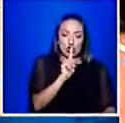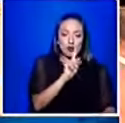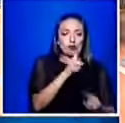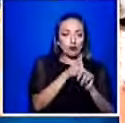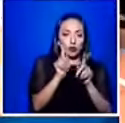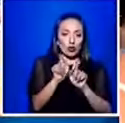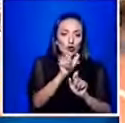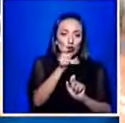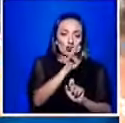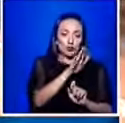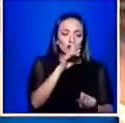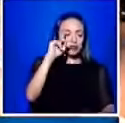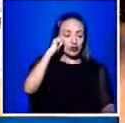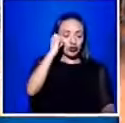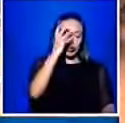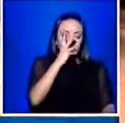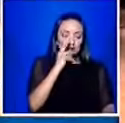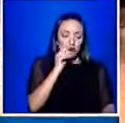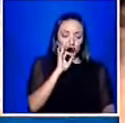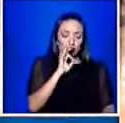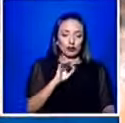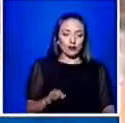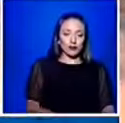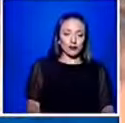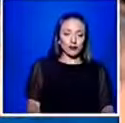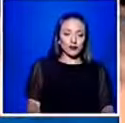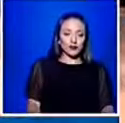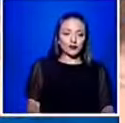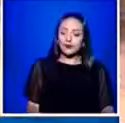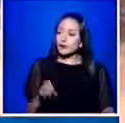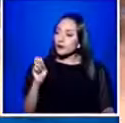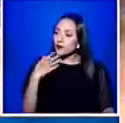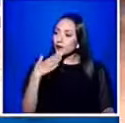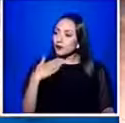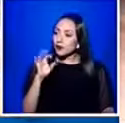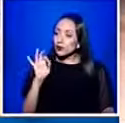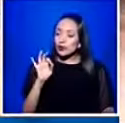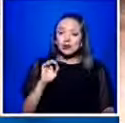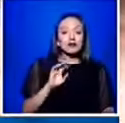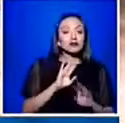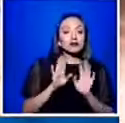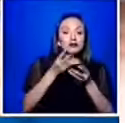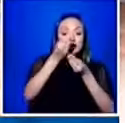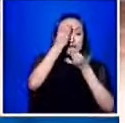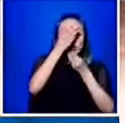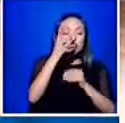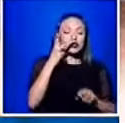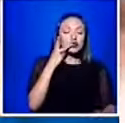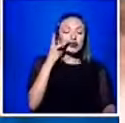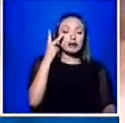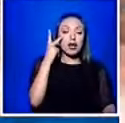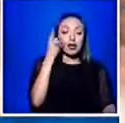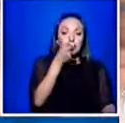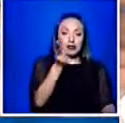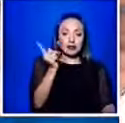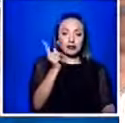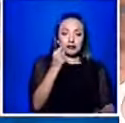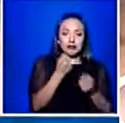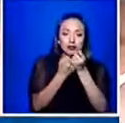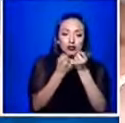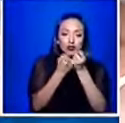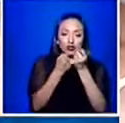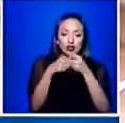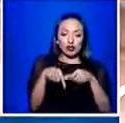estos recuerdos y estas vivencias que tienen ahora. Le agradezco, muy amable, muy gentil. Bueno, son las expresiones de los padres de familia que se encuentran asistiendo a